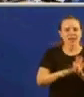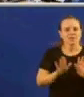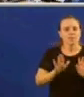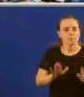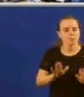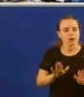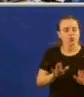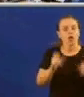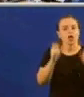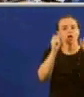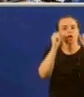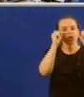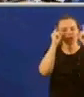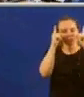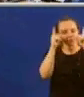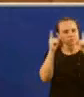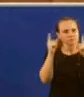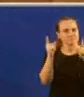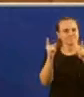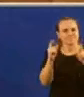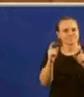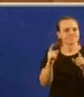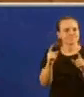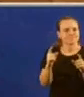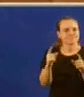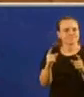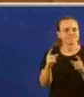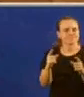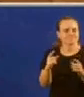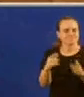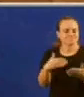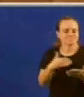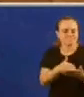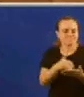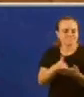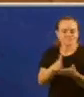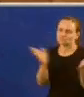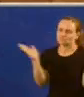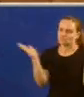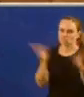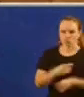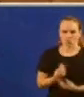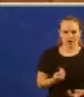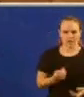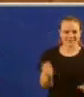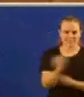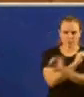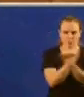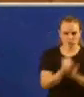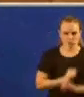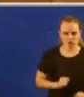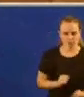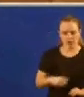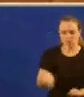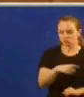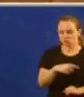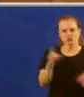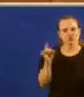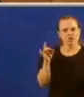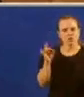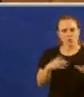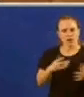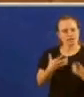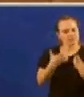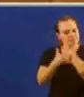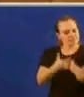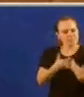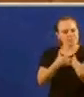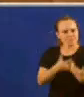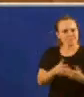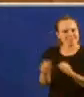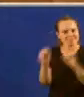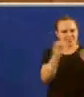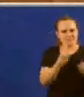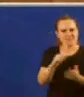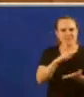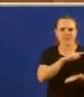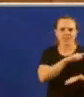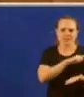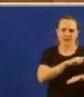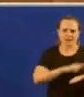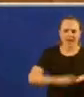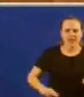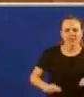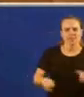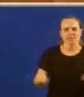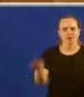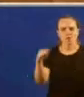e nada no ceo fará que as mulleres cedan. É imposible. Nos tampouco cederemos na defensa de Galiza da igualdade, da